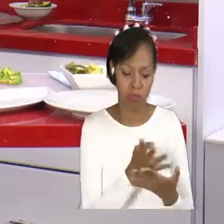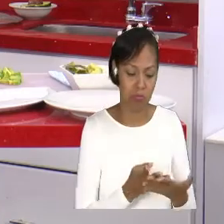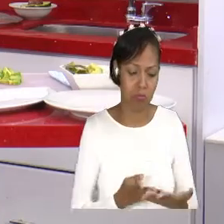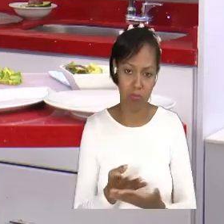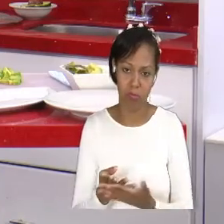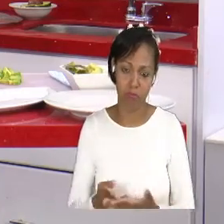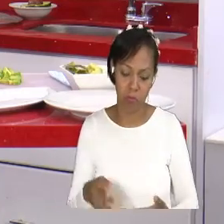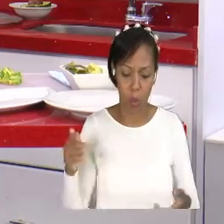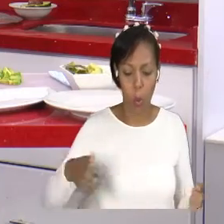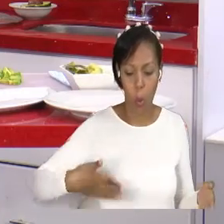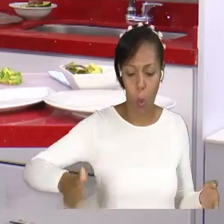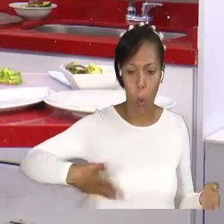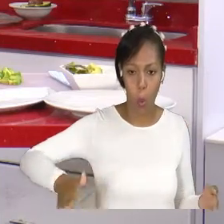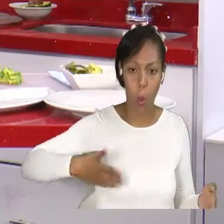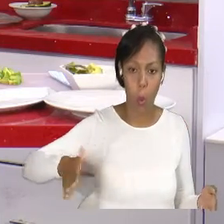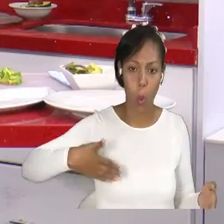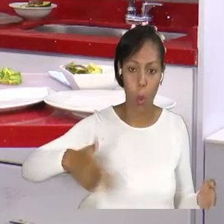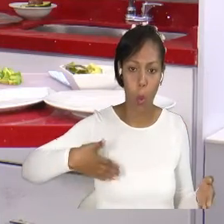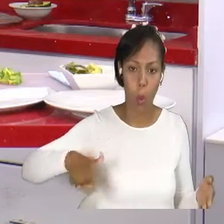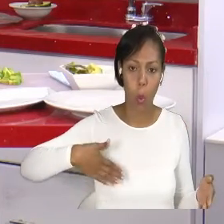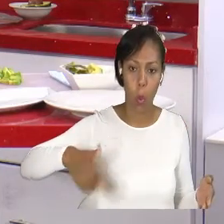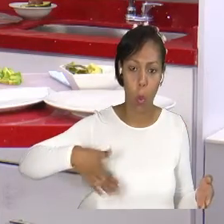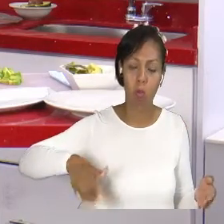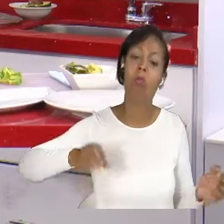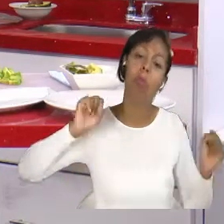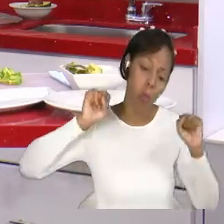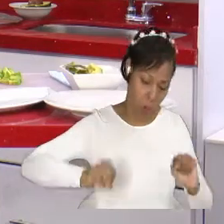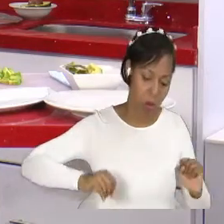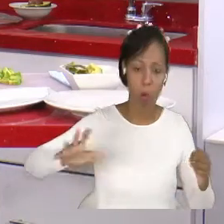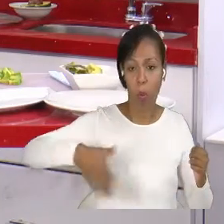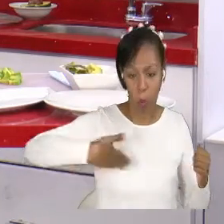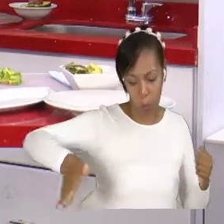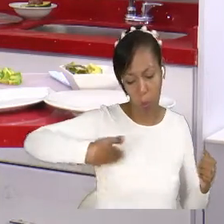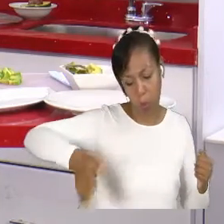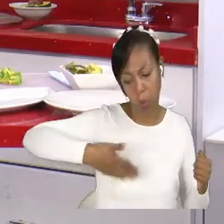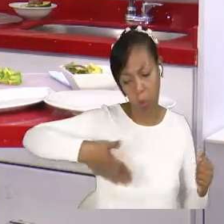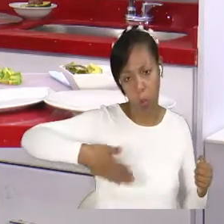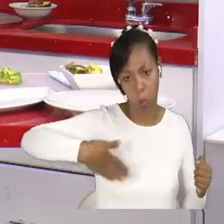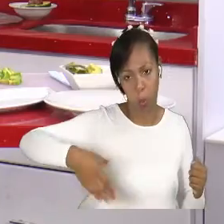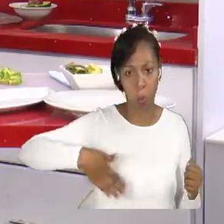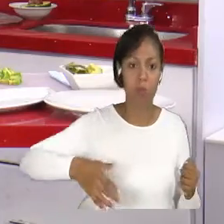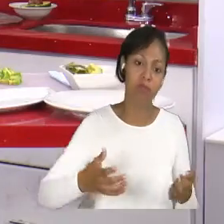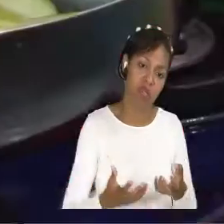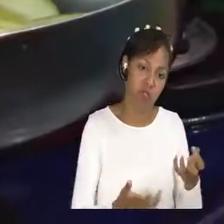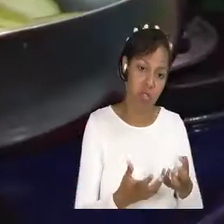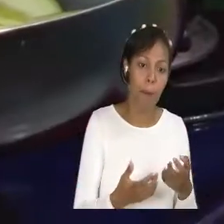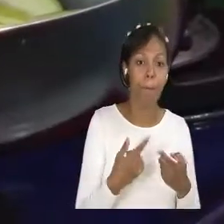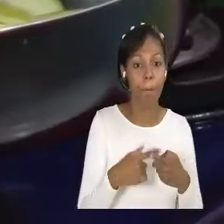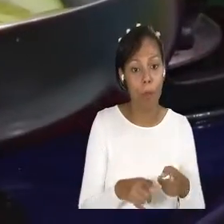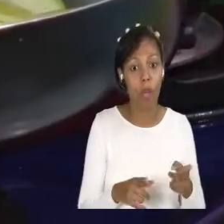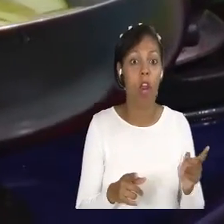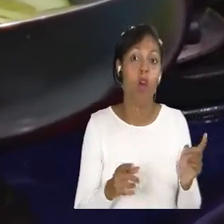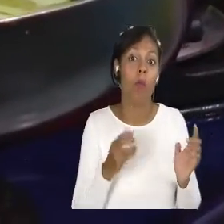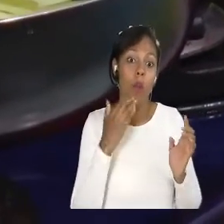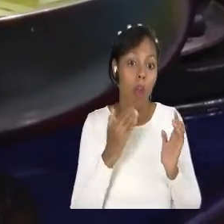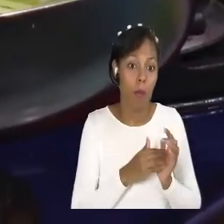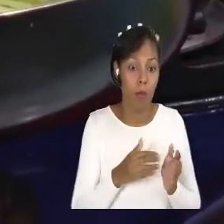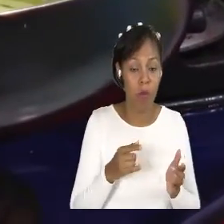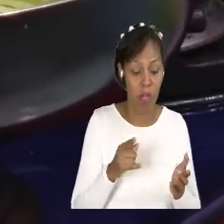carbón. Entonces, okay, la idea es que se hacen, que queden blanditos. El calabacín obviamente